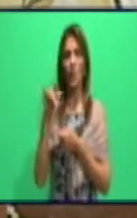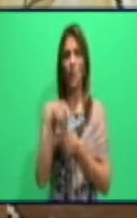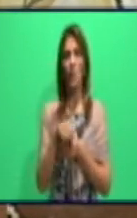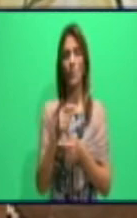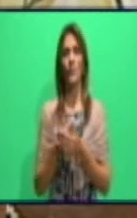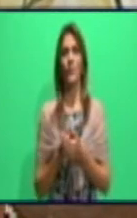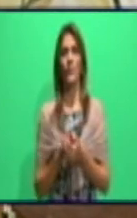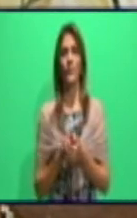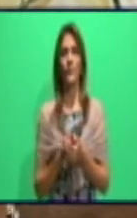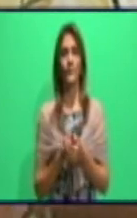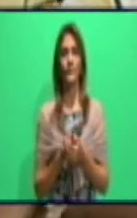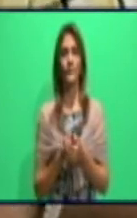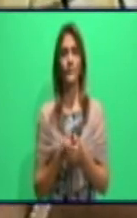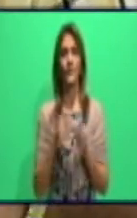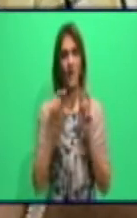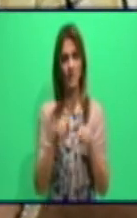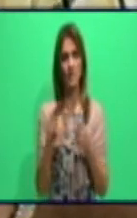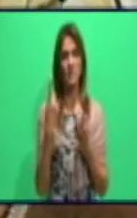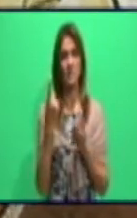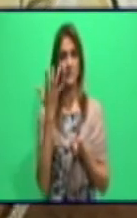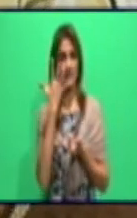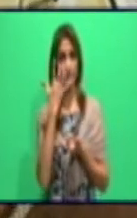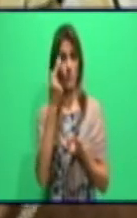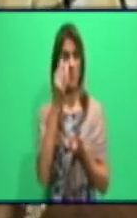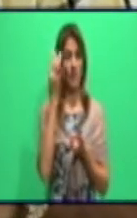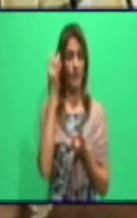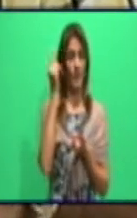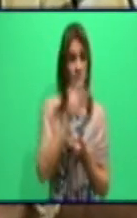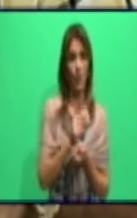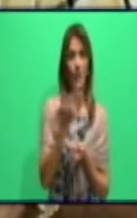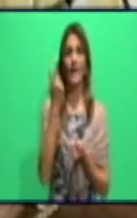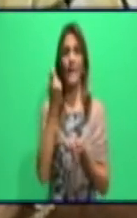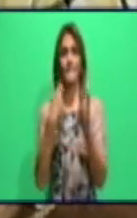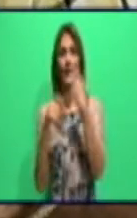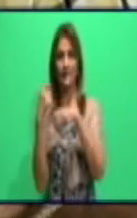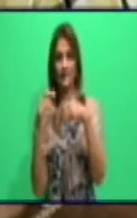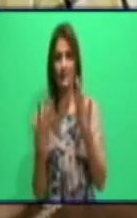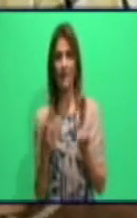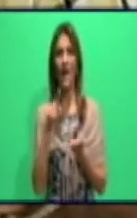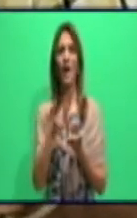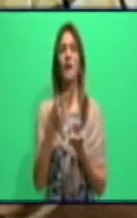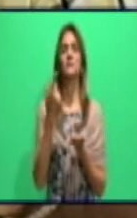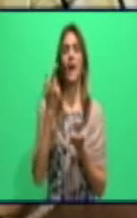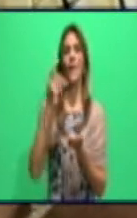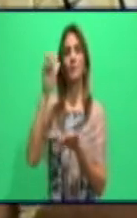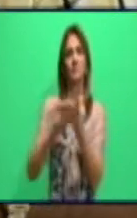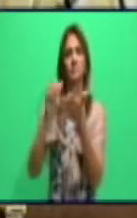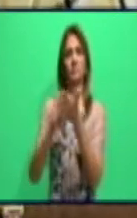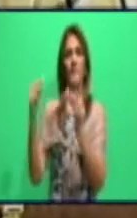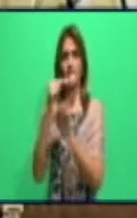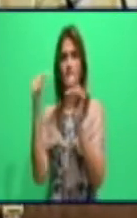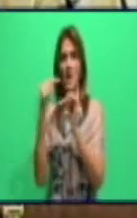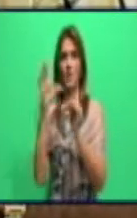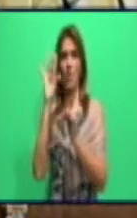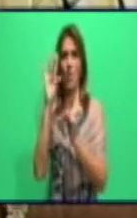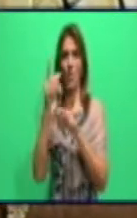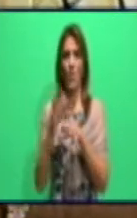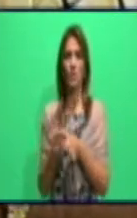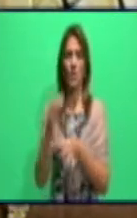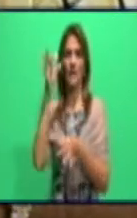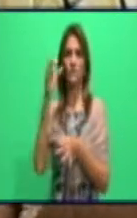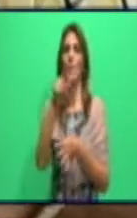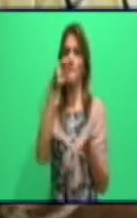un litro de este producto se verificó se lo aplicaron multa de ocho mil pesos a la responsable pero en